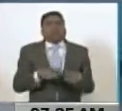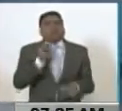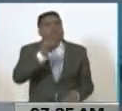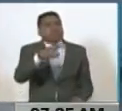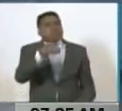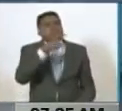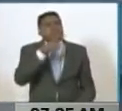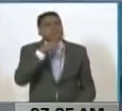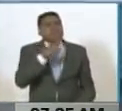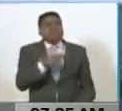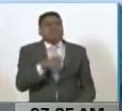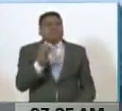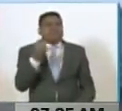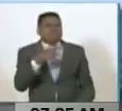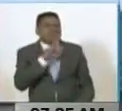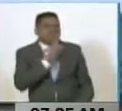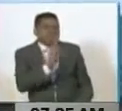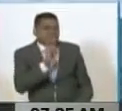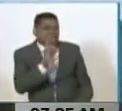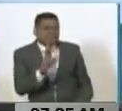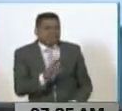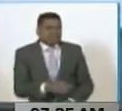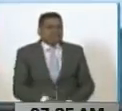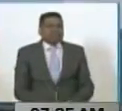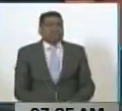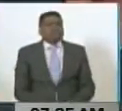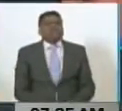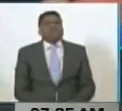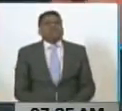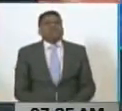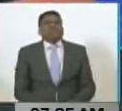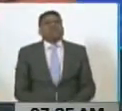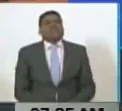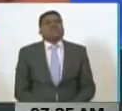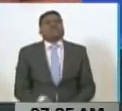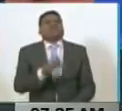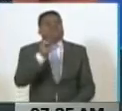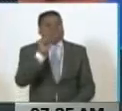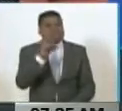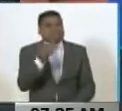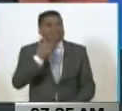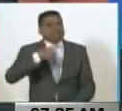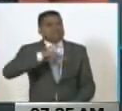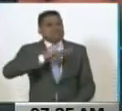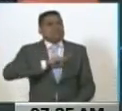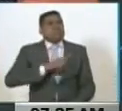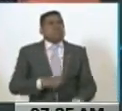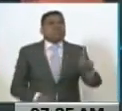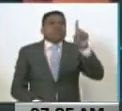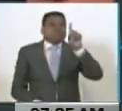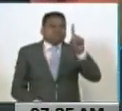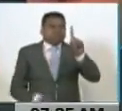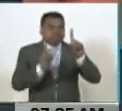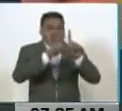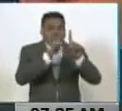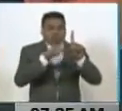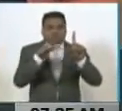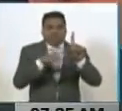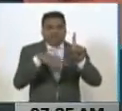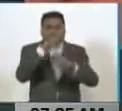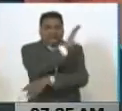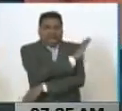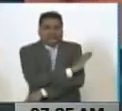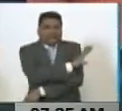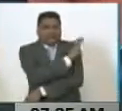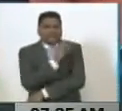pregunta de Henry, que nos contesta nuestra amiga Maywalida. Sí, correcto. Nosotros tenemos una clínica veterinaria en Caracas, en Nuevo Circo,